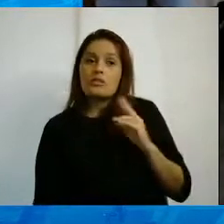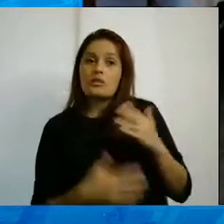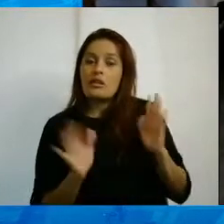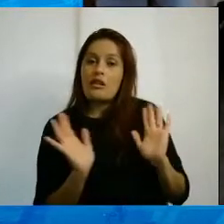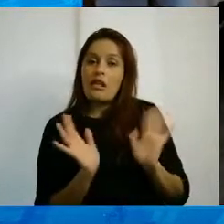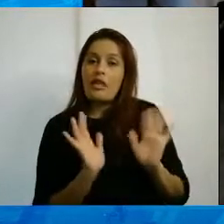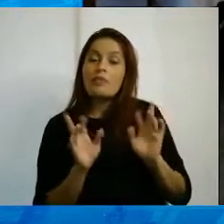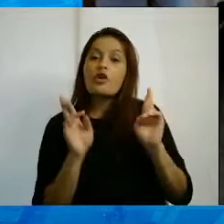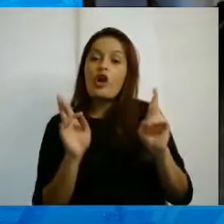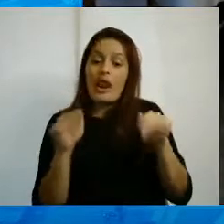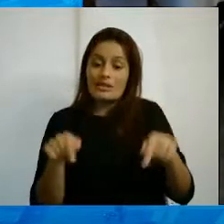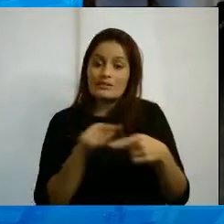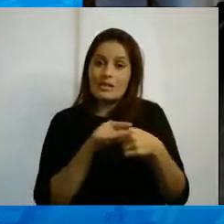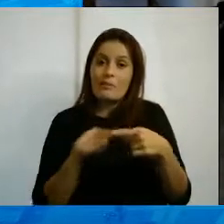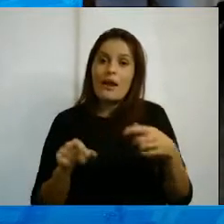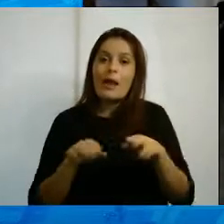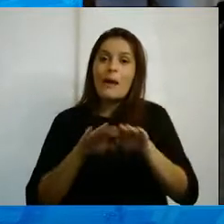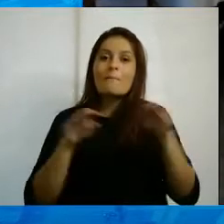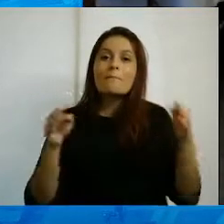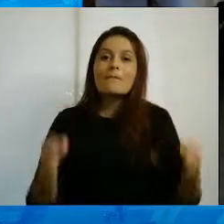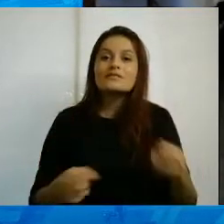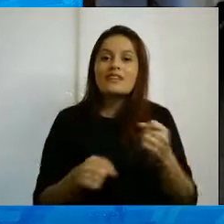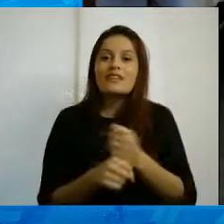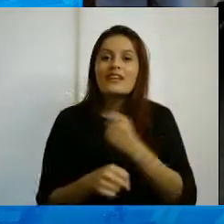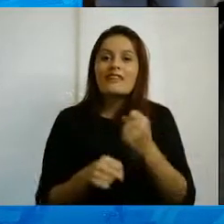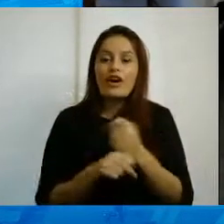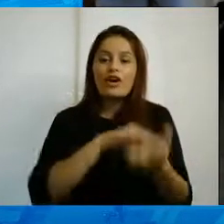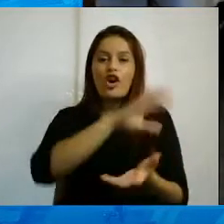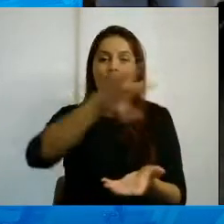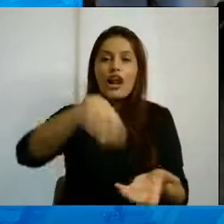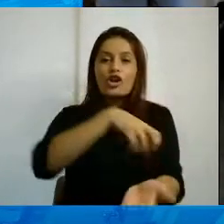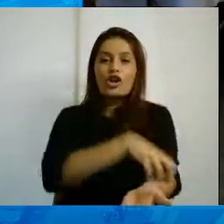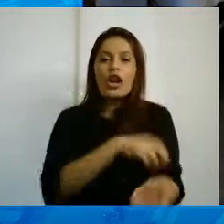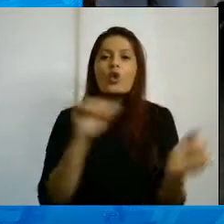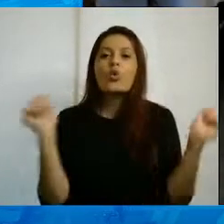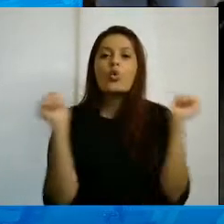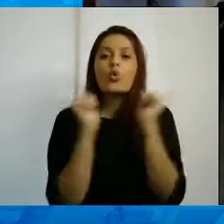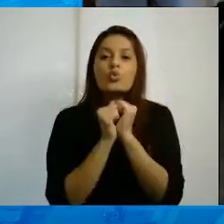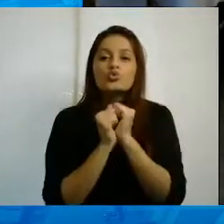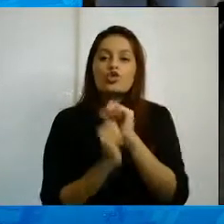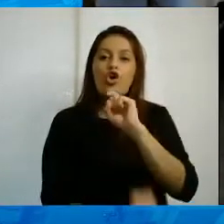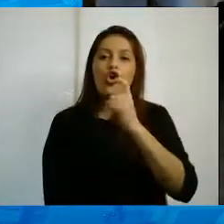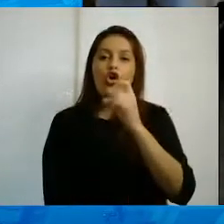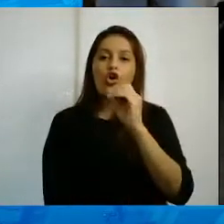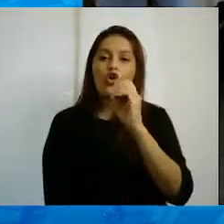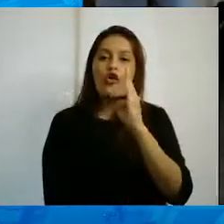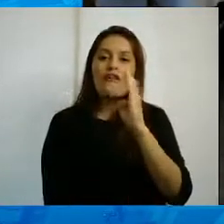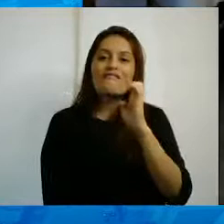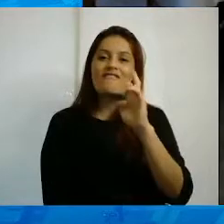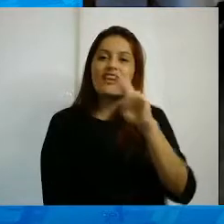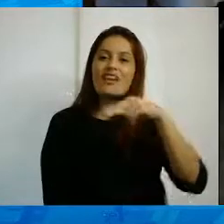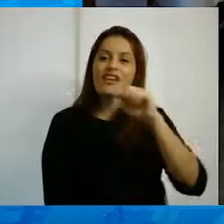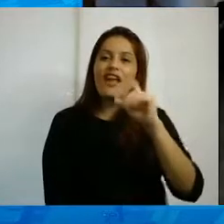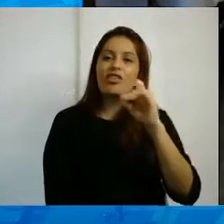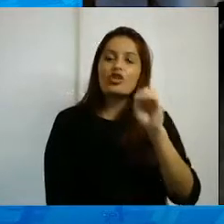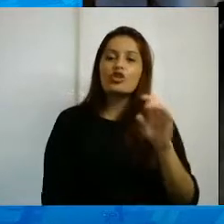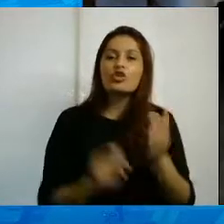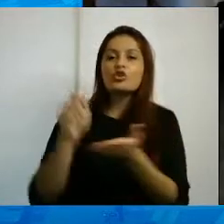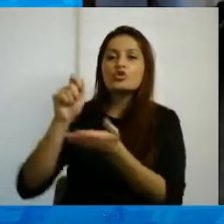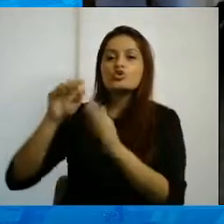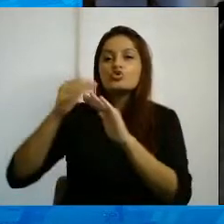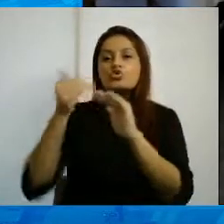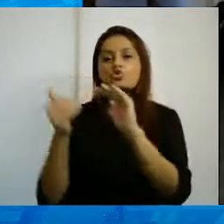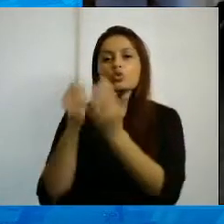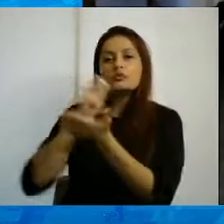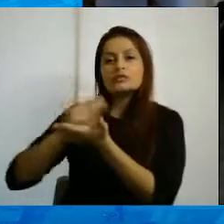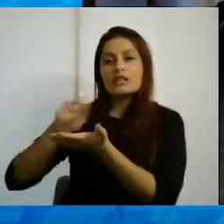debiera ser esta semana la mesa de trabajo regional con el gobernador, con el subsecretario ministro y con las 52 comunas de la